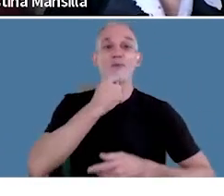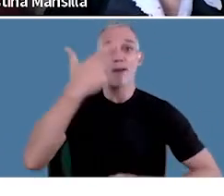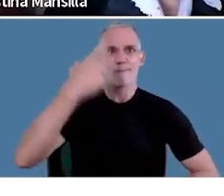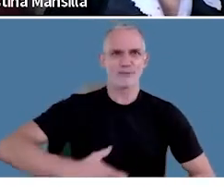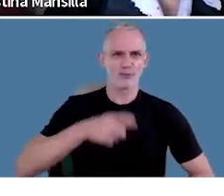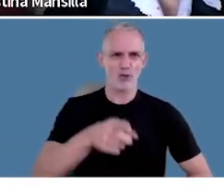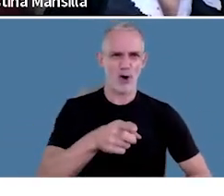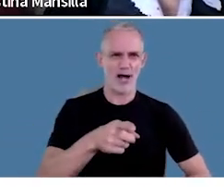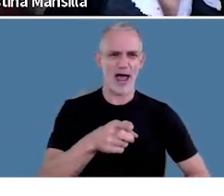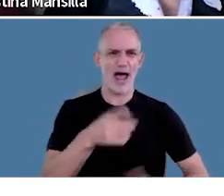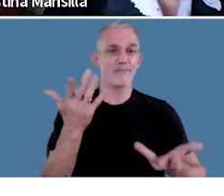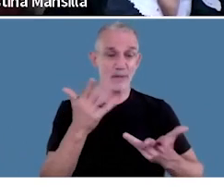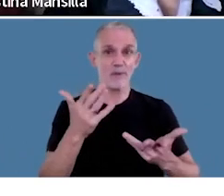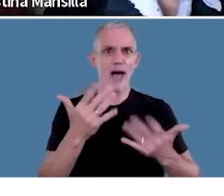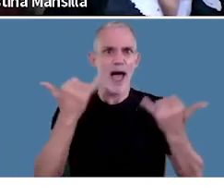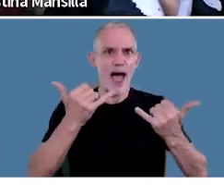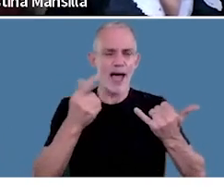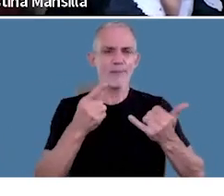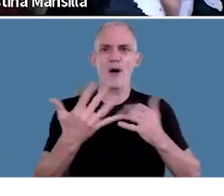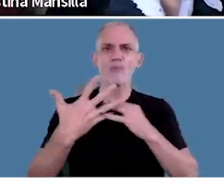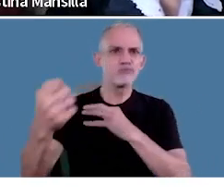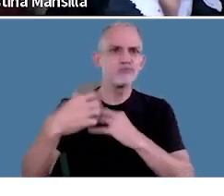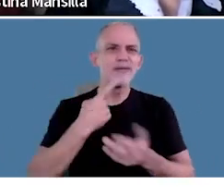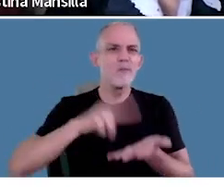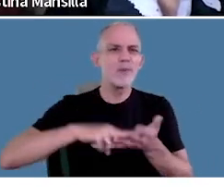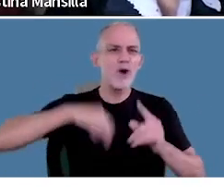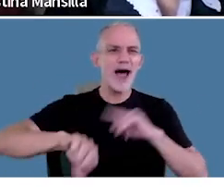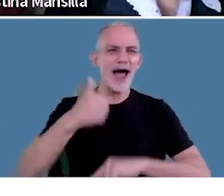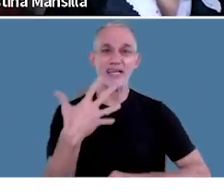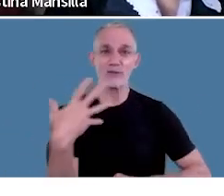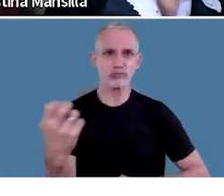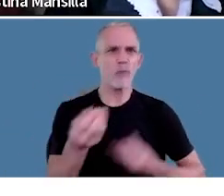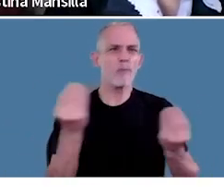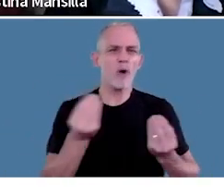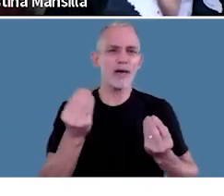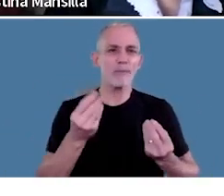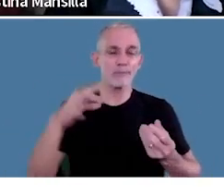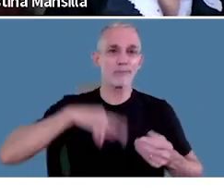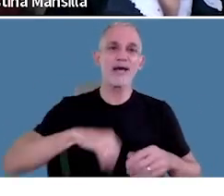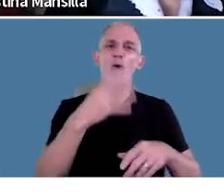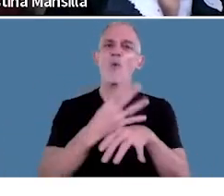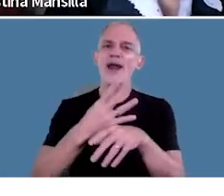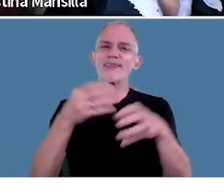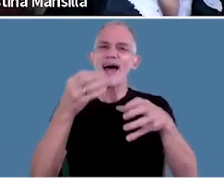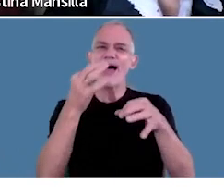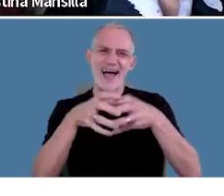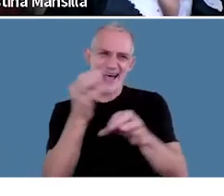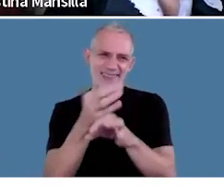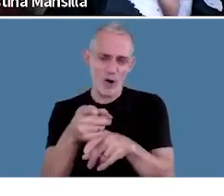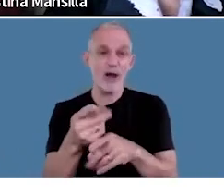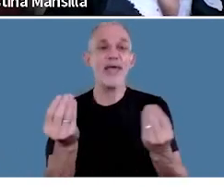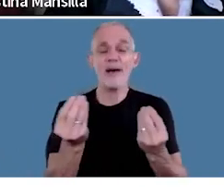persona que está alcanzada por retenciones de impuesto a las ganancias porque tiene rentas de la cuarta categoría, recuerde que